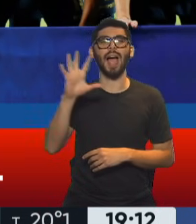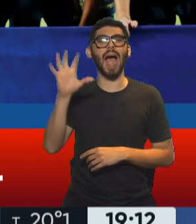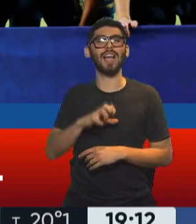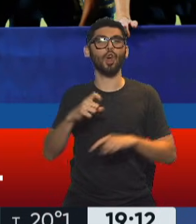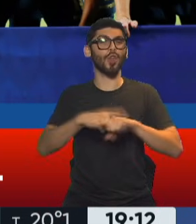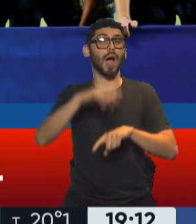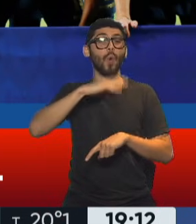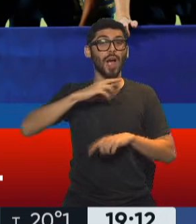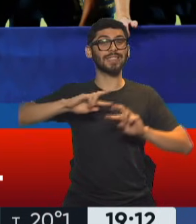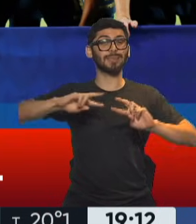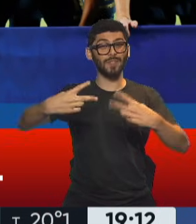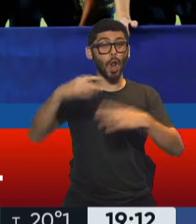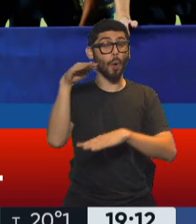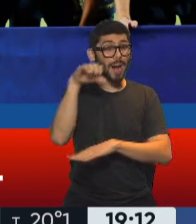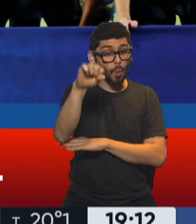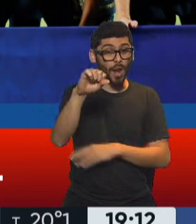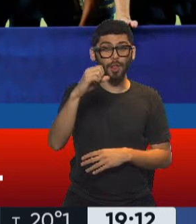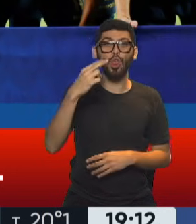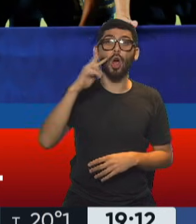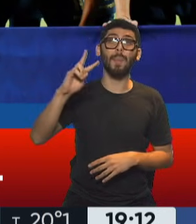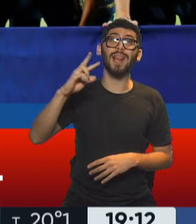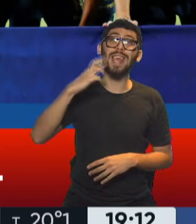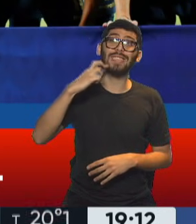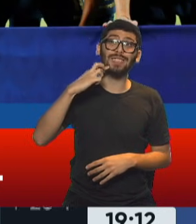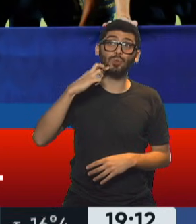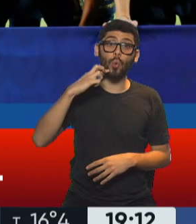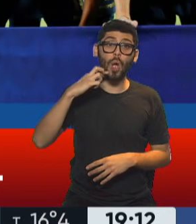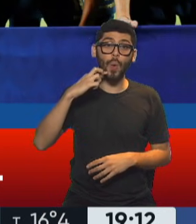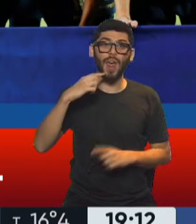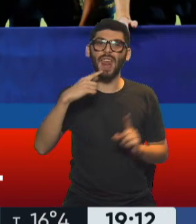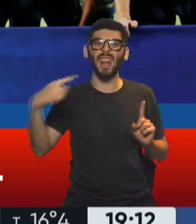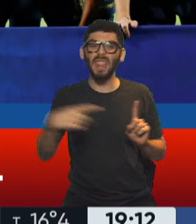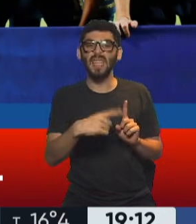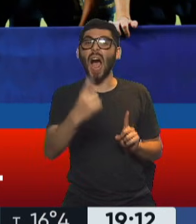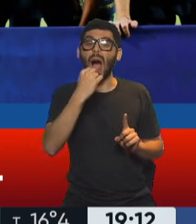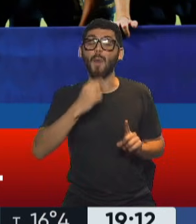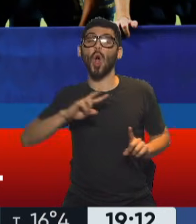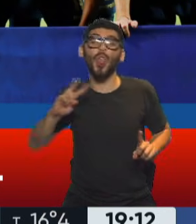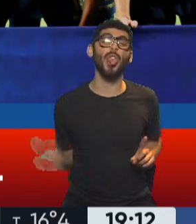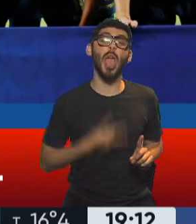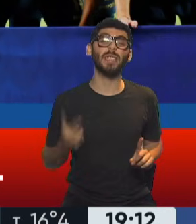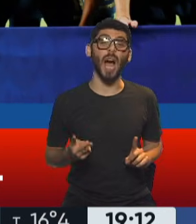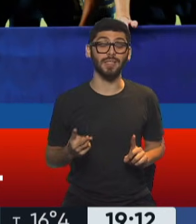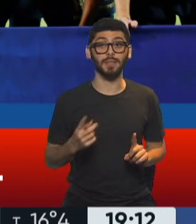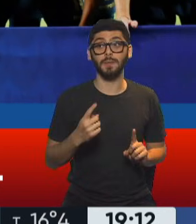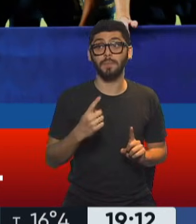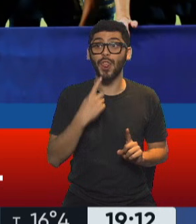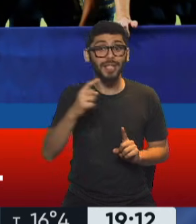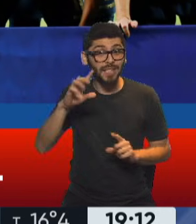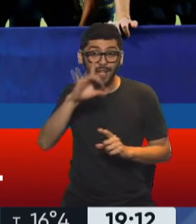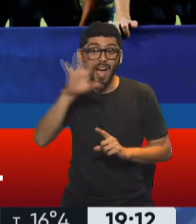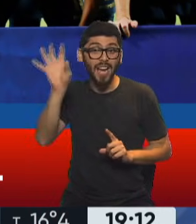aquella semifinal de Copa Libertadores de 2019, que dijo, es un desastre el muñeco. Igualmente